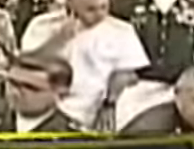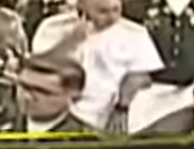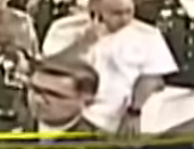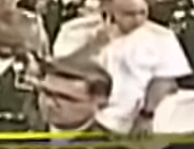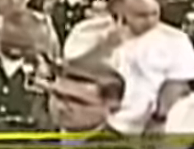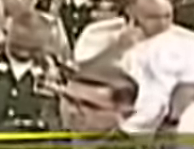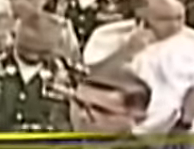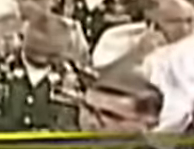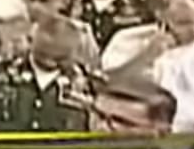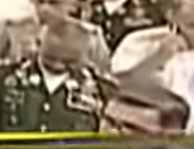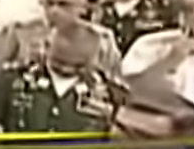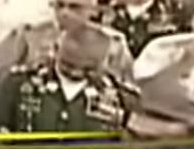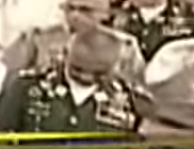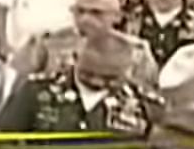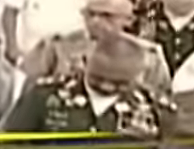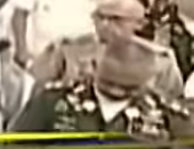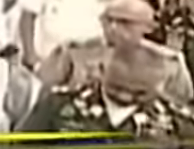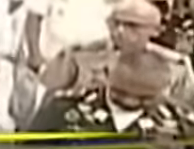Bolívar, yo